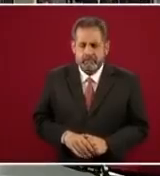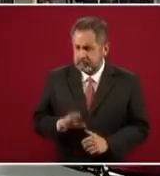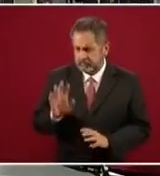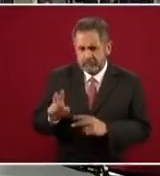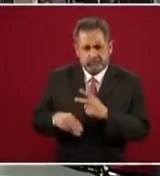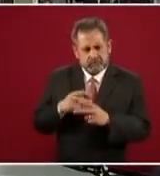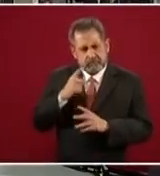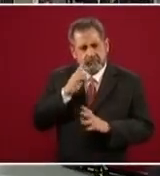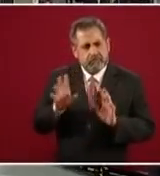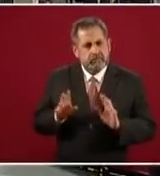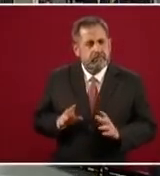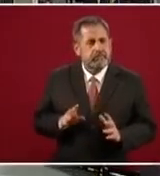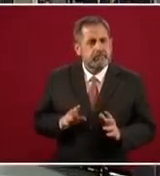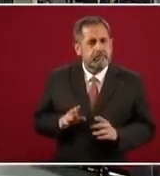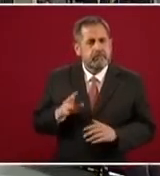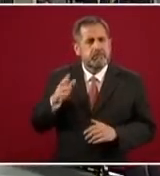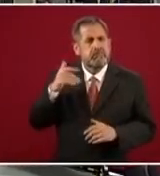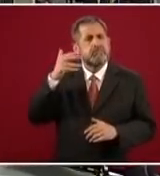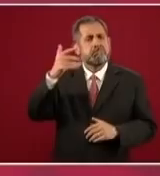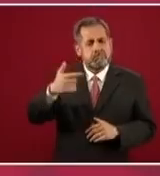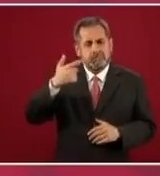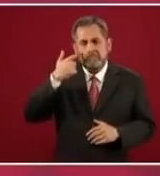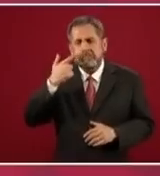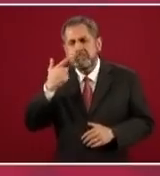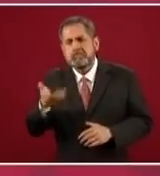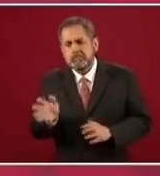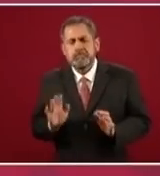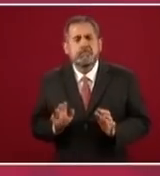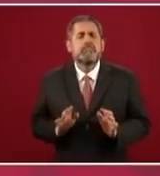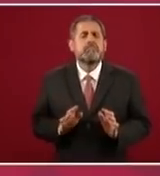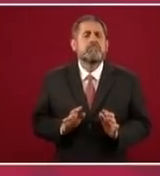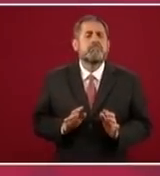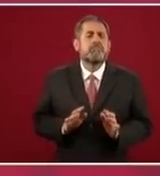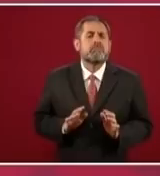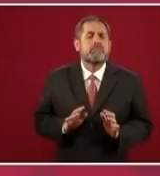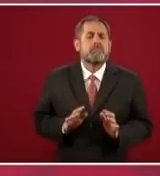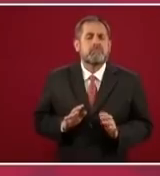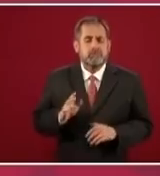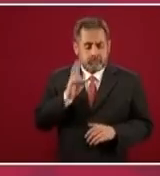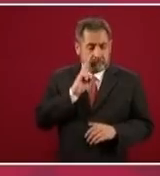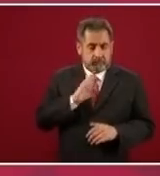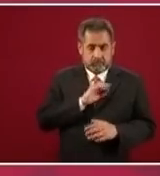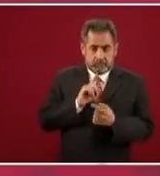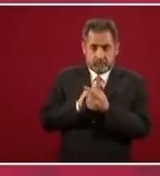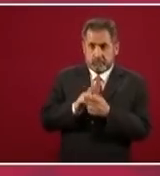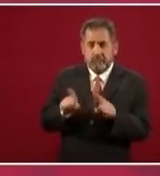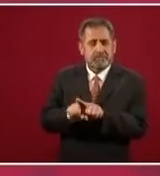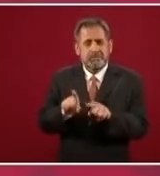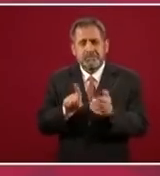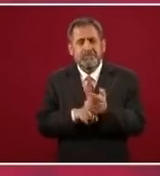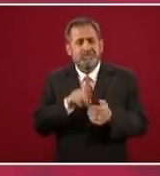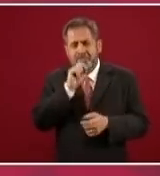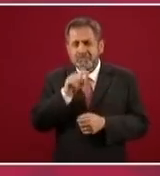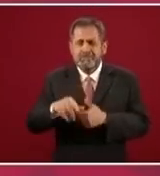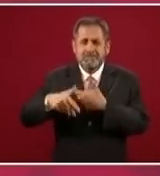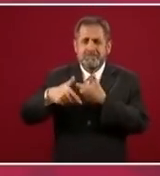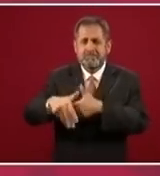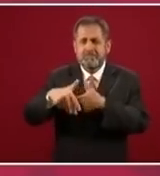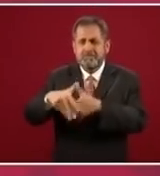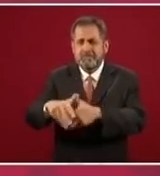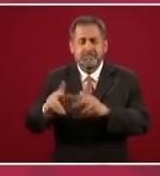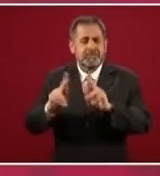Vamos a a ver en su momento, cuando yo pueda. Es lo mismo de la marcha de la